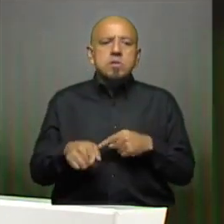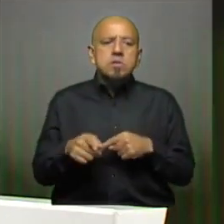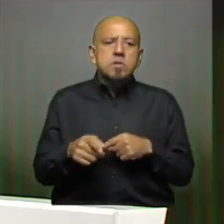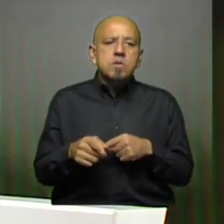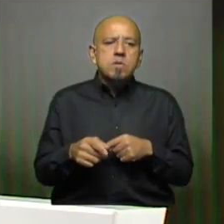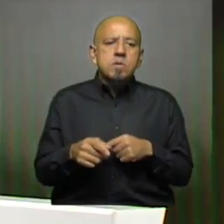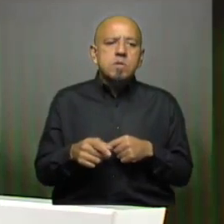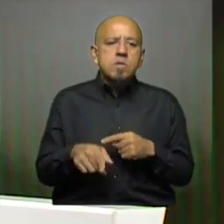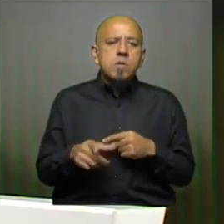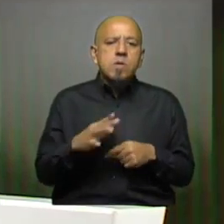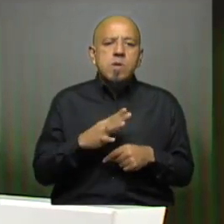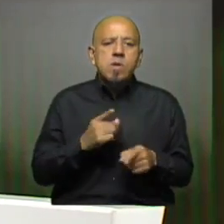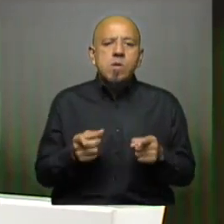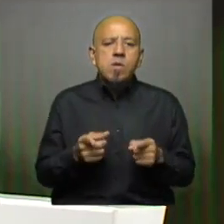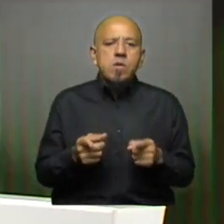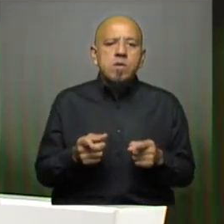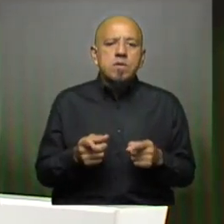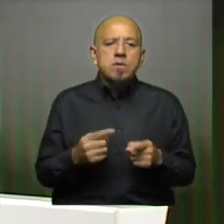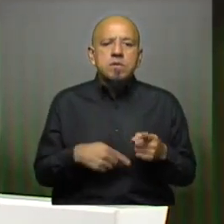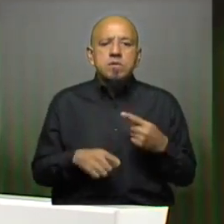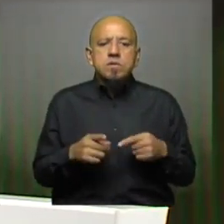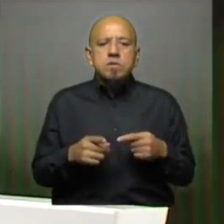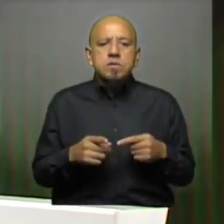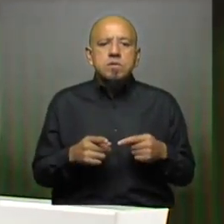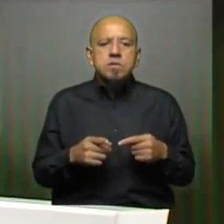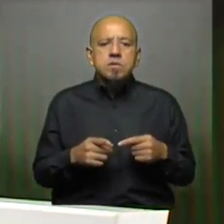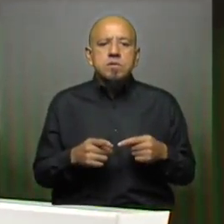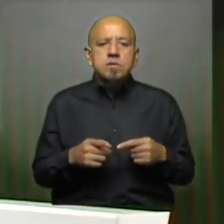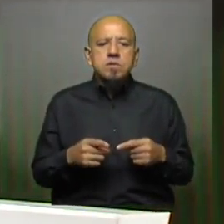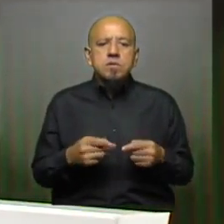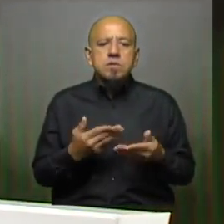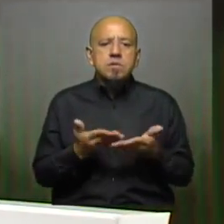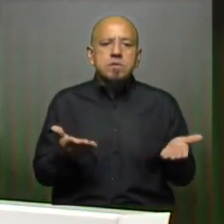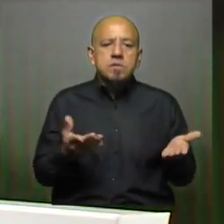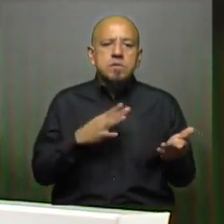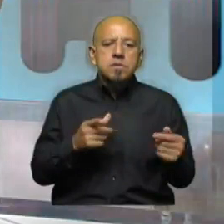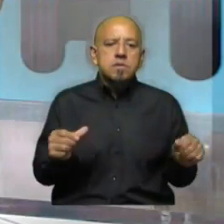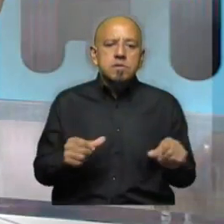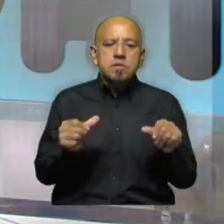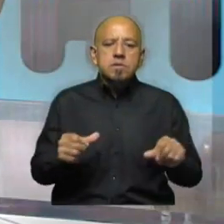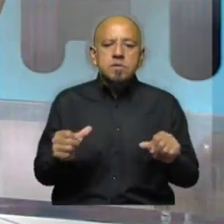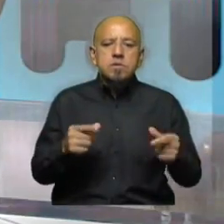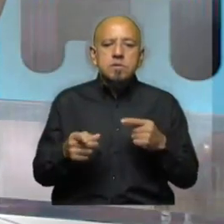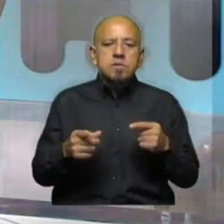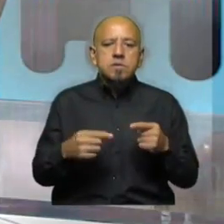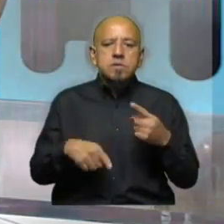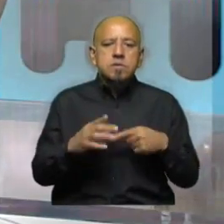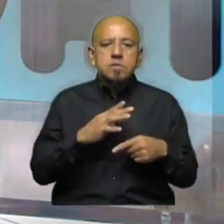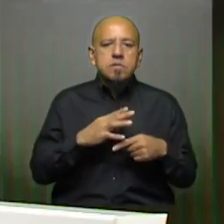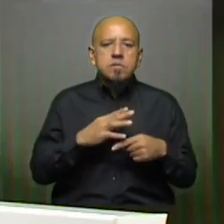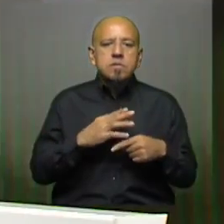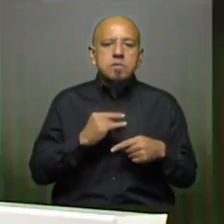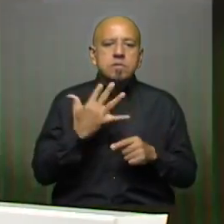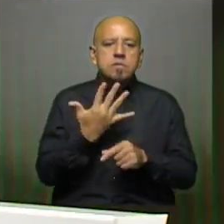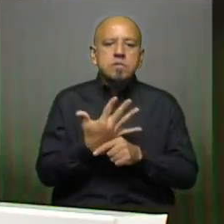no sé si cientos, seguramente pueda que sí, y quedan afuera. Pero bueno, ahí hubo que hacer un recorte que determinó que fueran